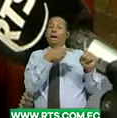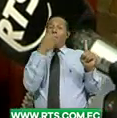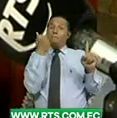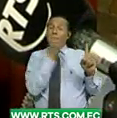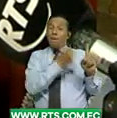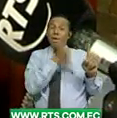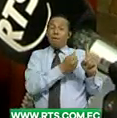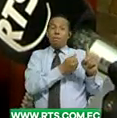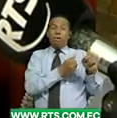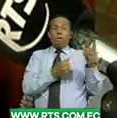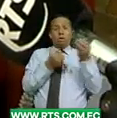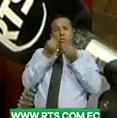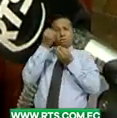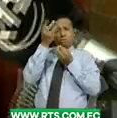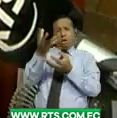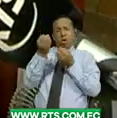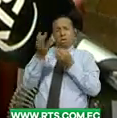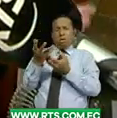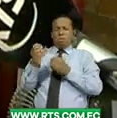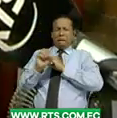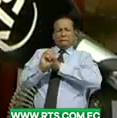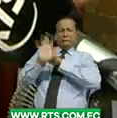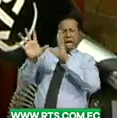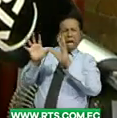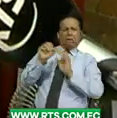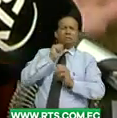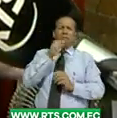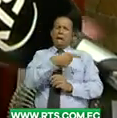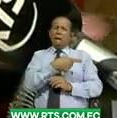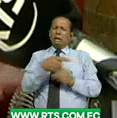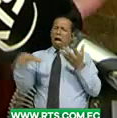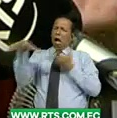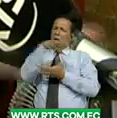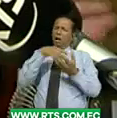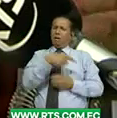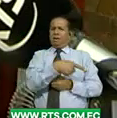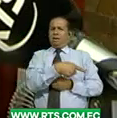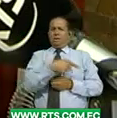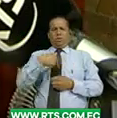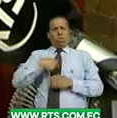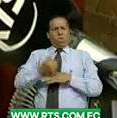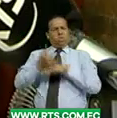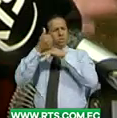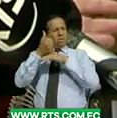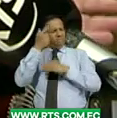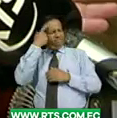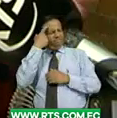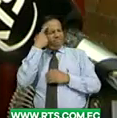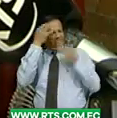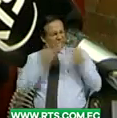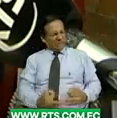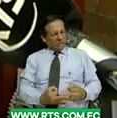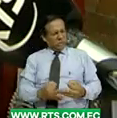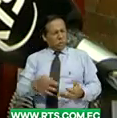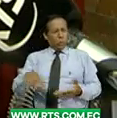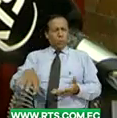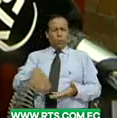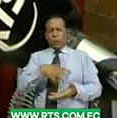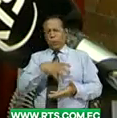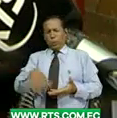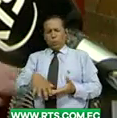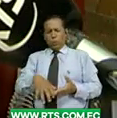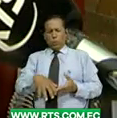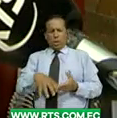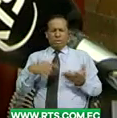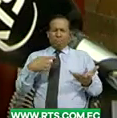contradice obviamente en su testimonio. Nos encontraríamos frente a la duda, a la imposibilidad de llegar a una